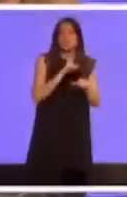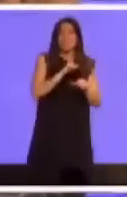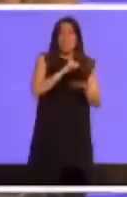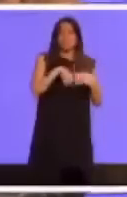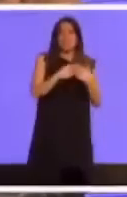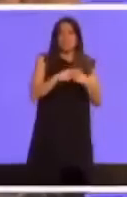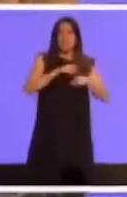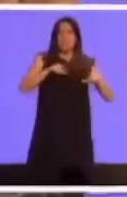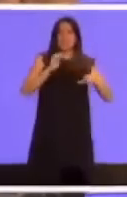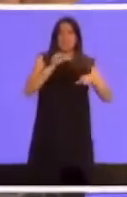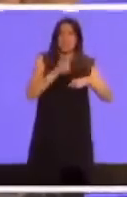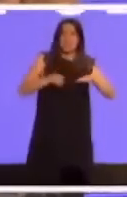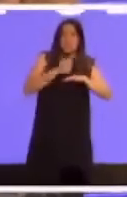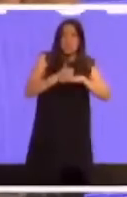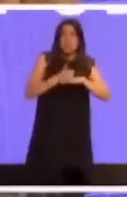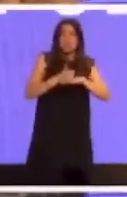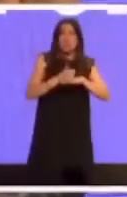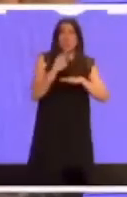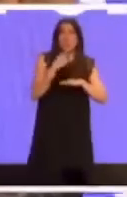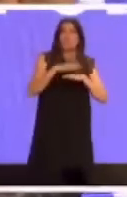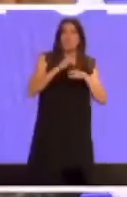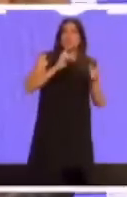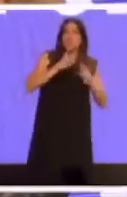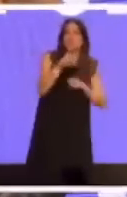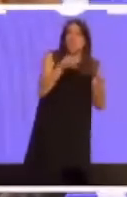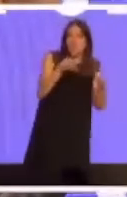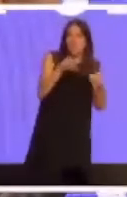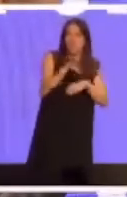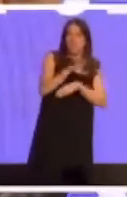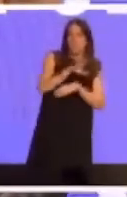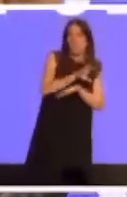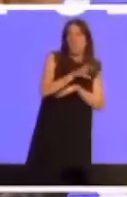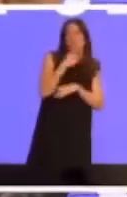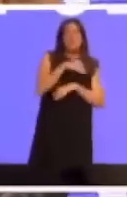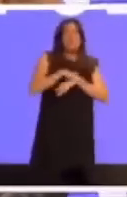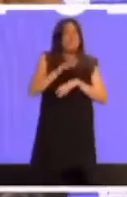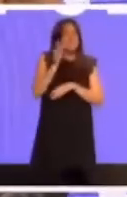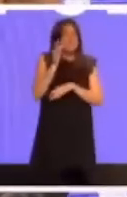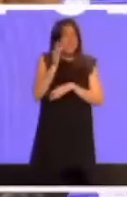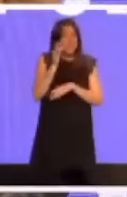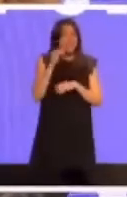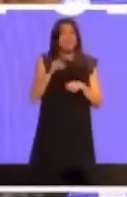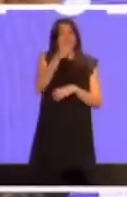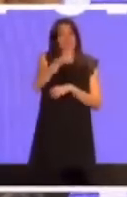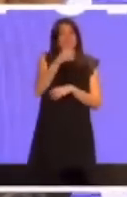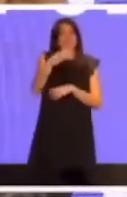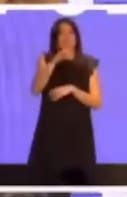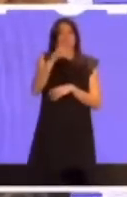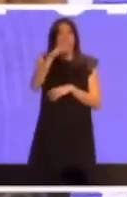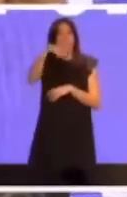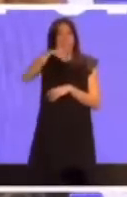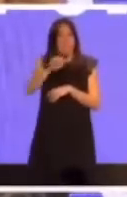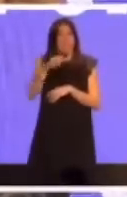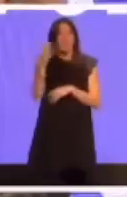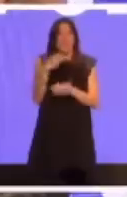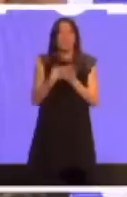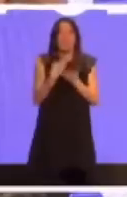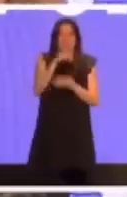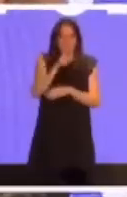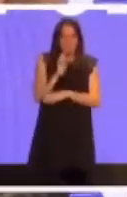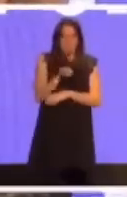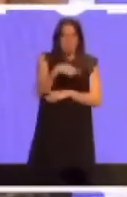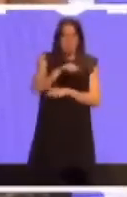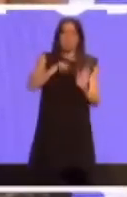para darles la respuesta adecuada del Estado la ministra socialista Viviana ha ido tuvo que salir entonces a pedir a esos jueces que